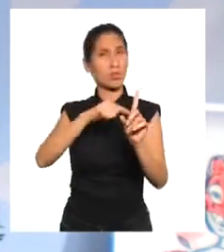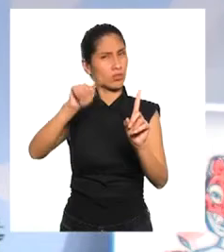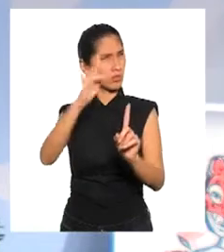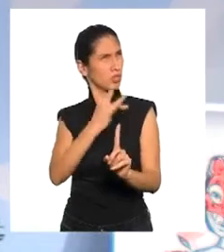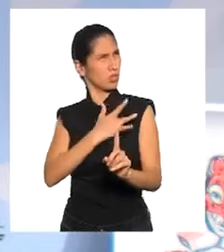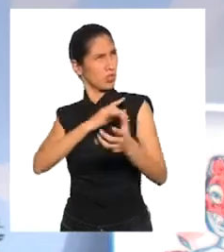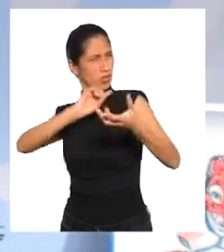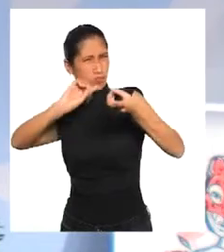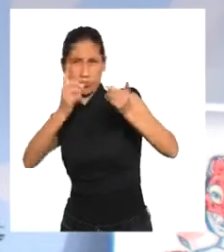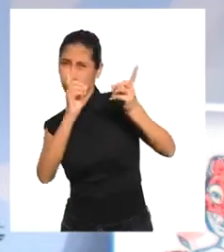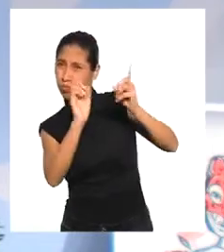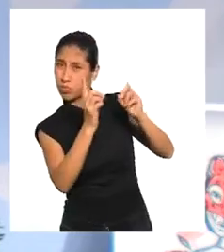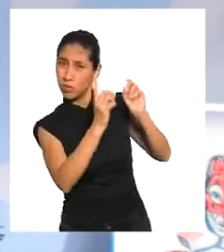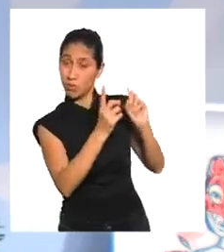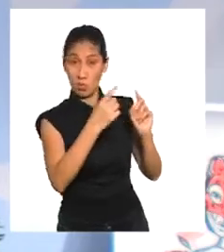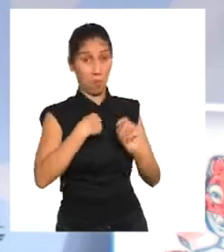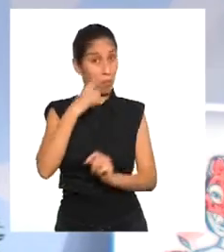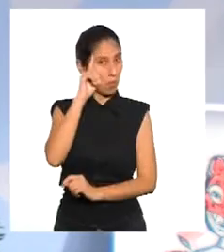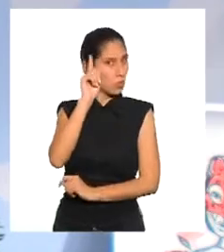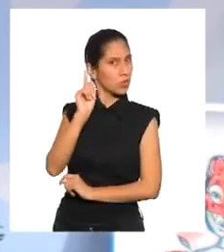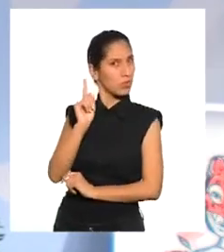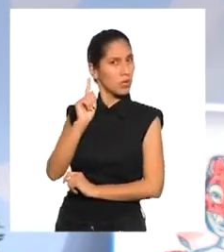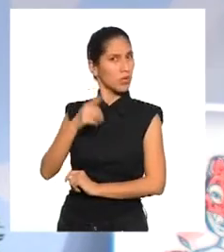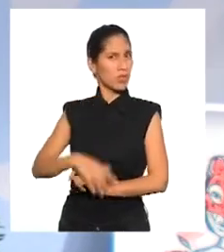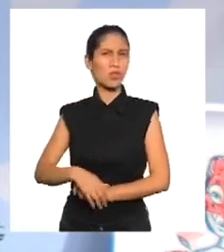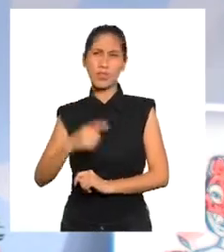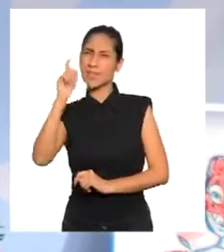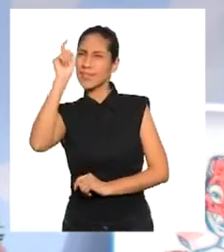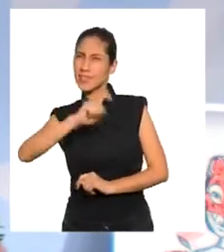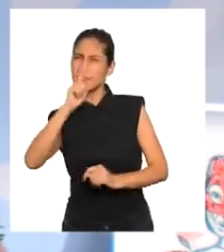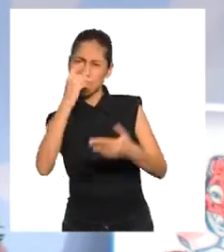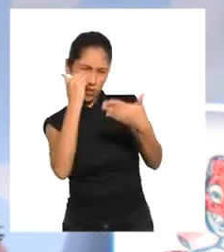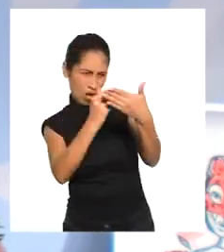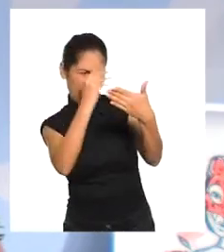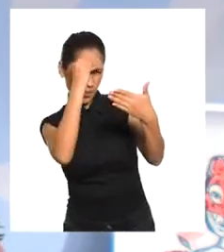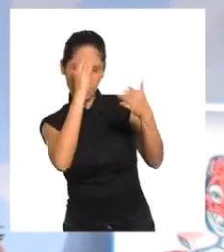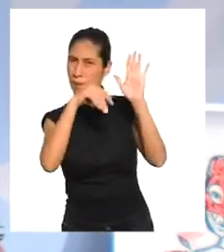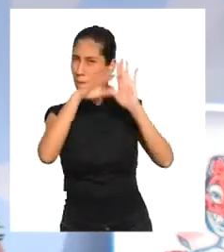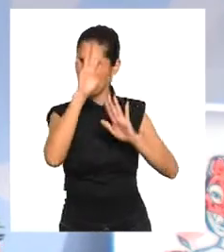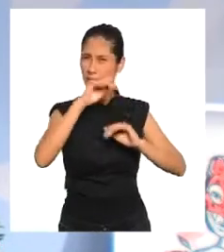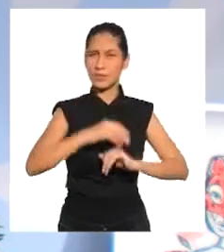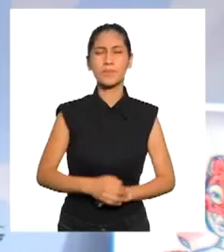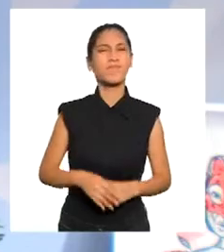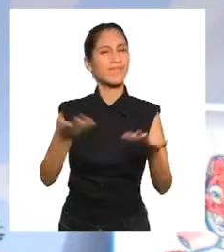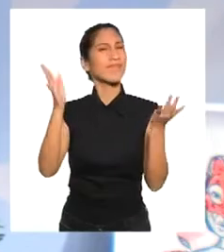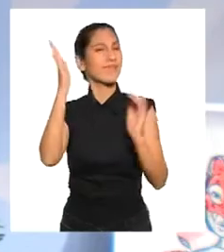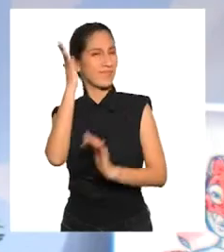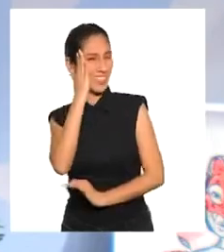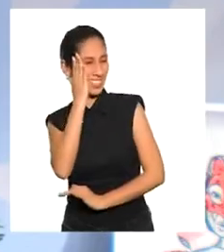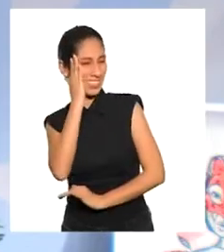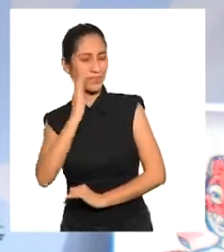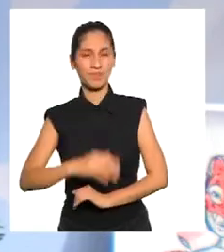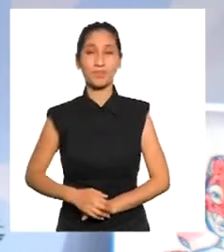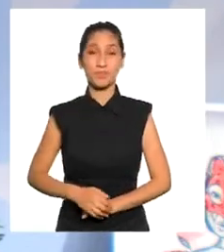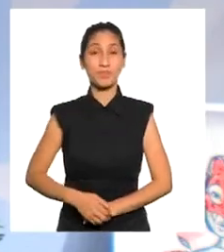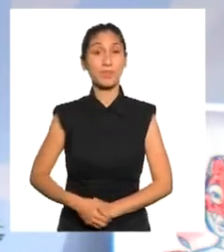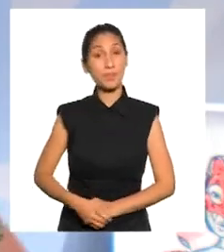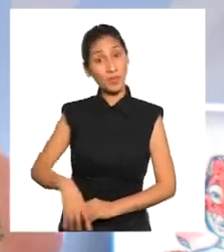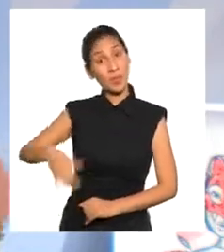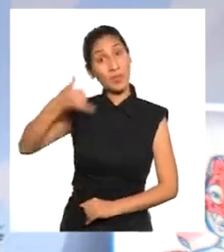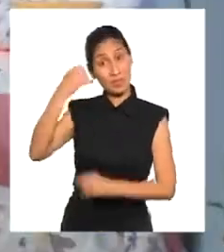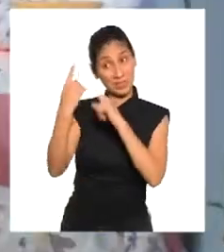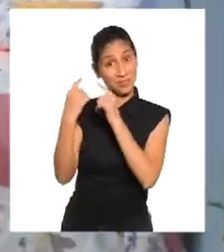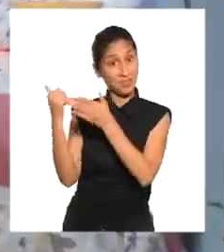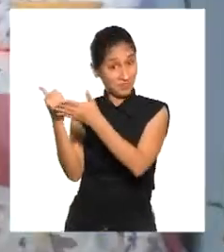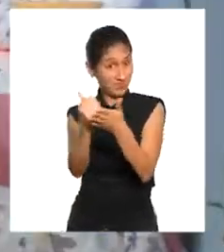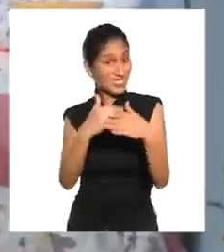Ese tema no lo tenía mapeado. Siento que necesito entender un poco más al respecto. Ya sé. Llamaré a alguien que nos pueda